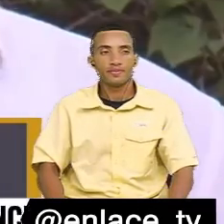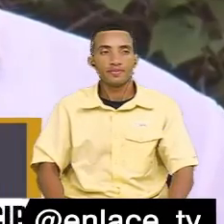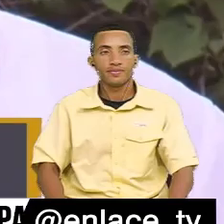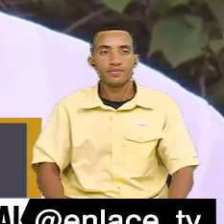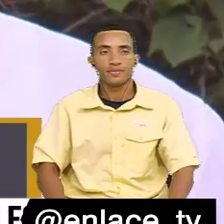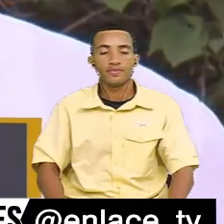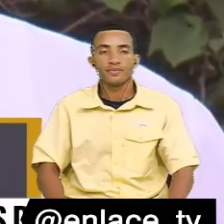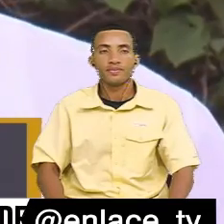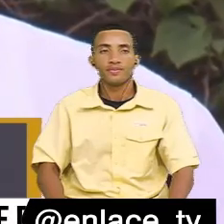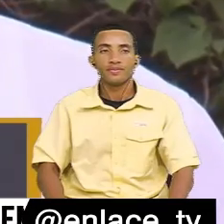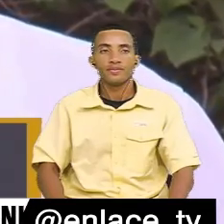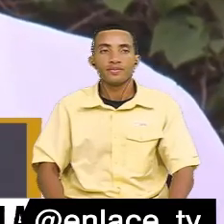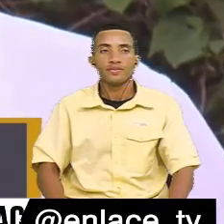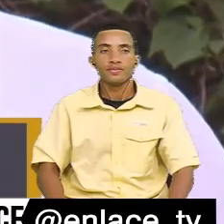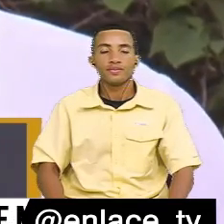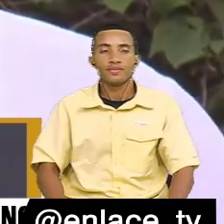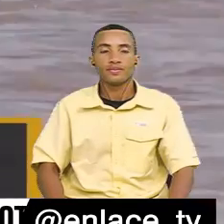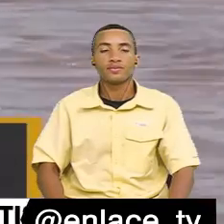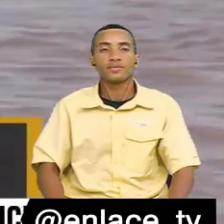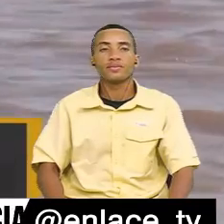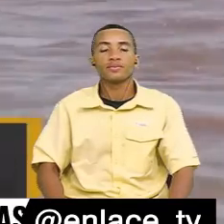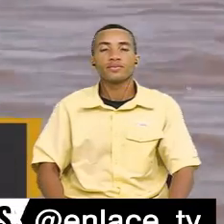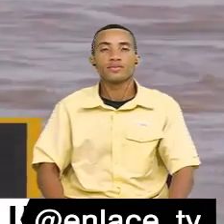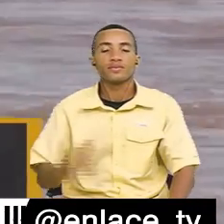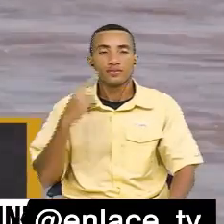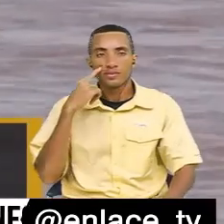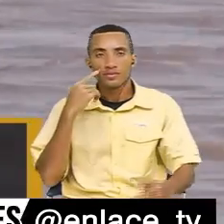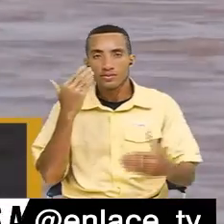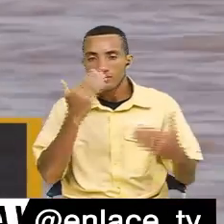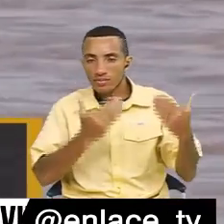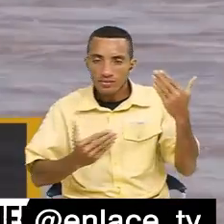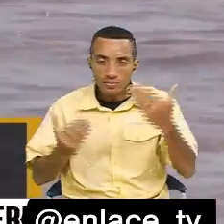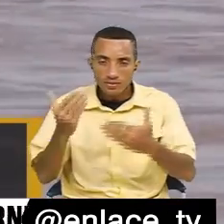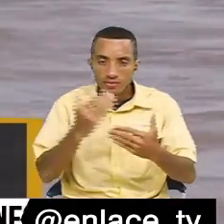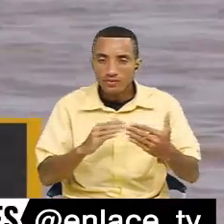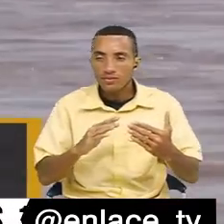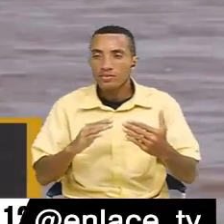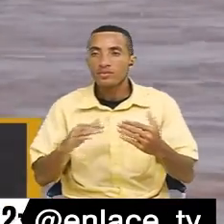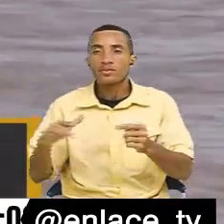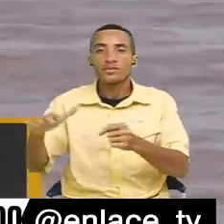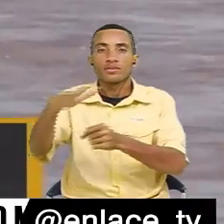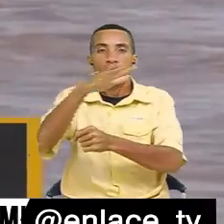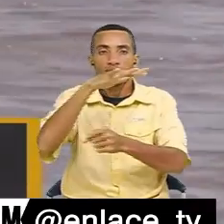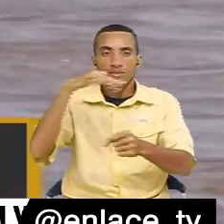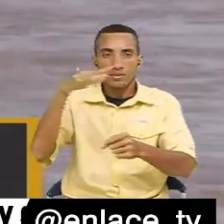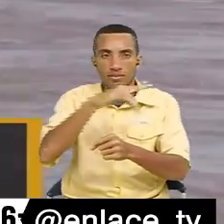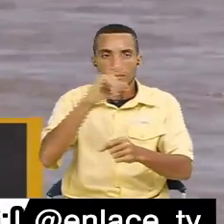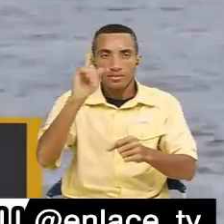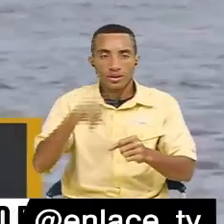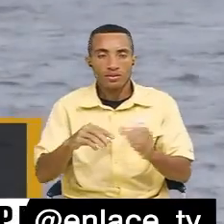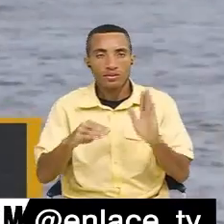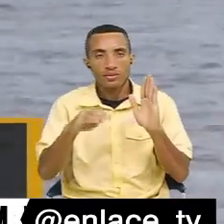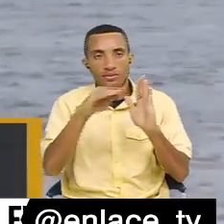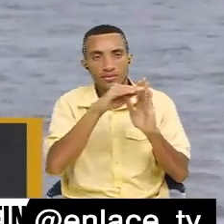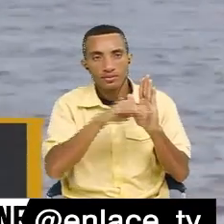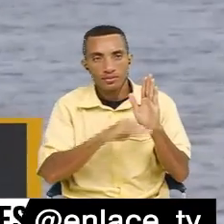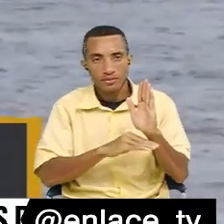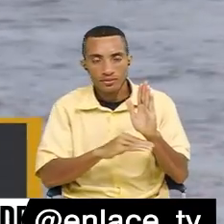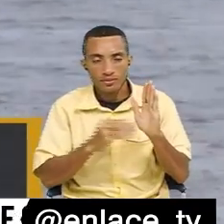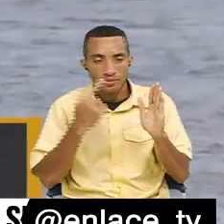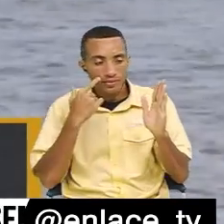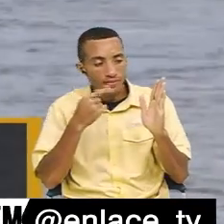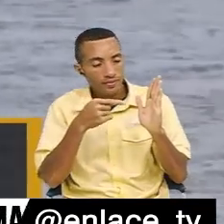La cual analizamos lo que tiene que ver con el plan de manejo ambiental, lo que es meter las políticas en las líneas de pesca, en los